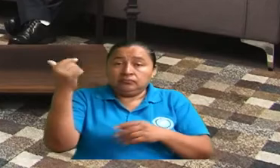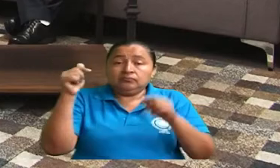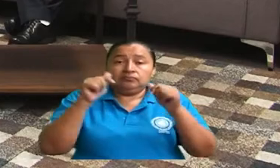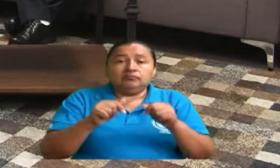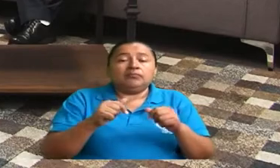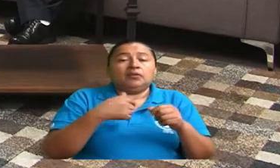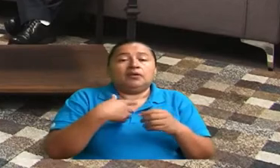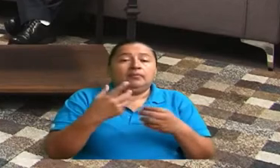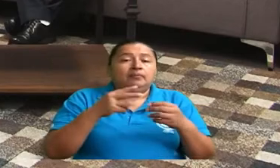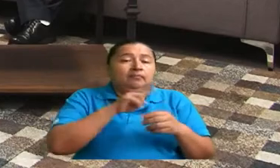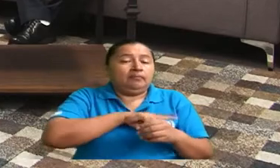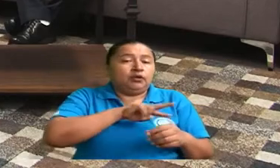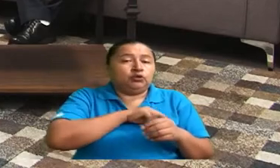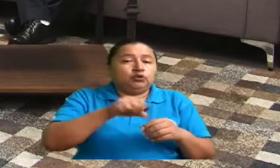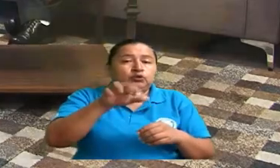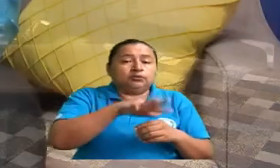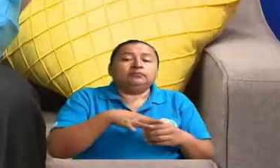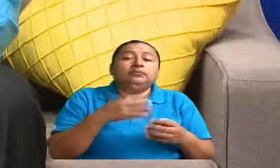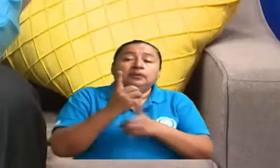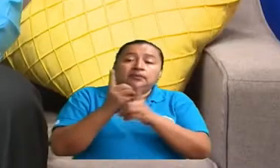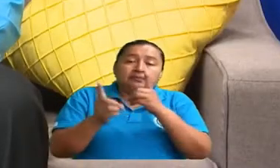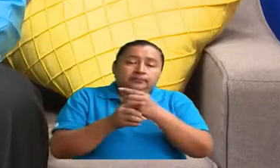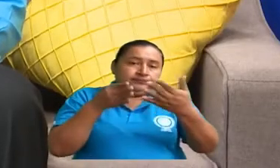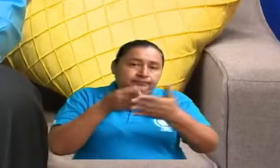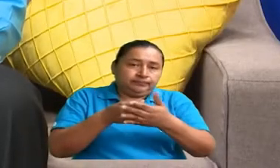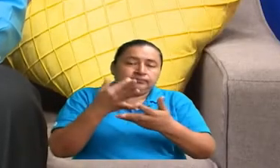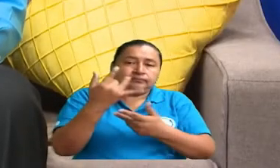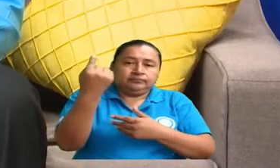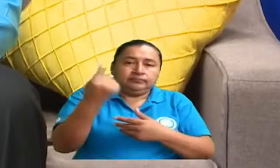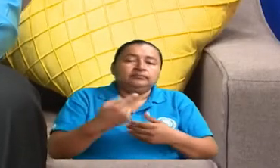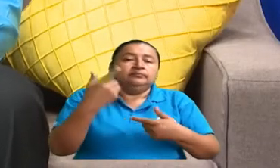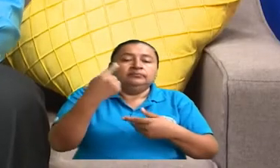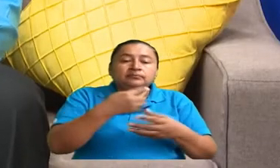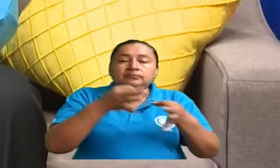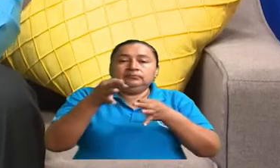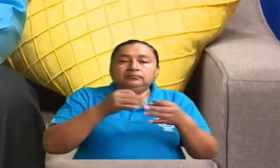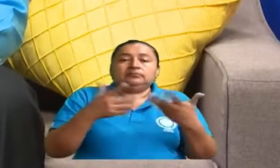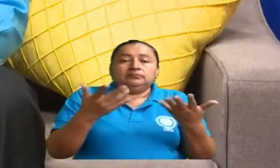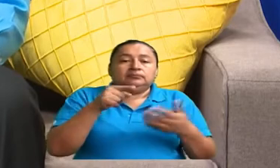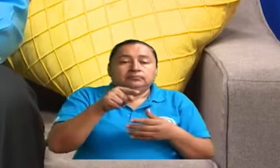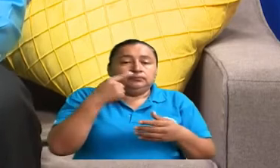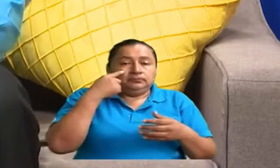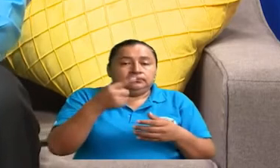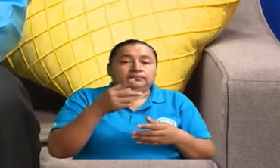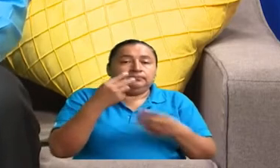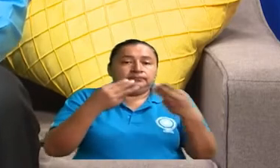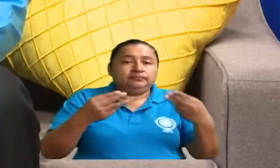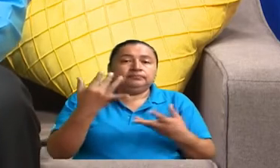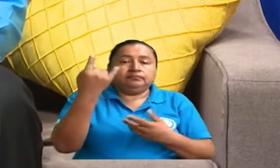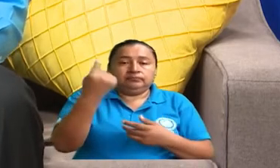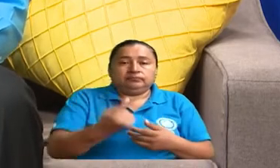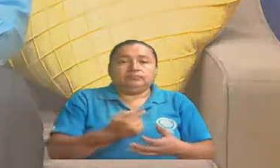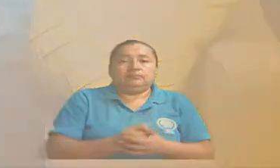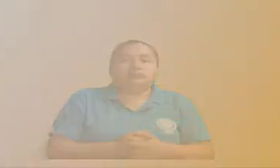un valor social. Tenemos que hacer una pausa y al volver queremos que nos explique cómo llegamos a este punto. Nosotros ya